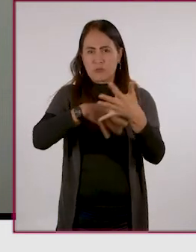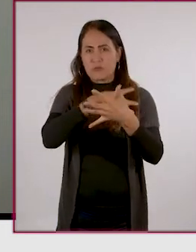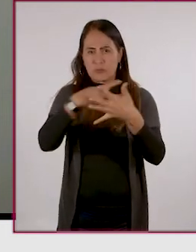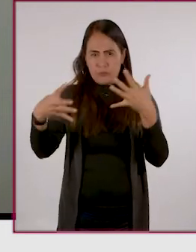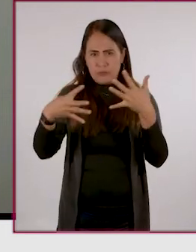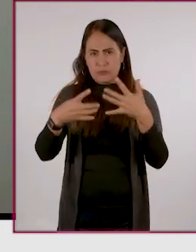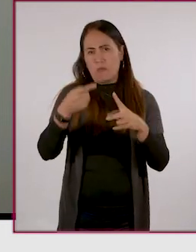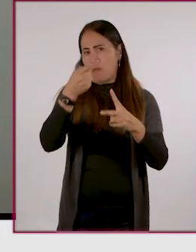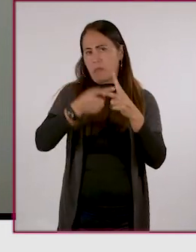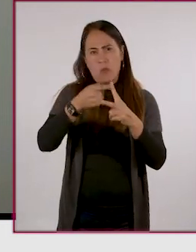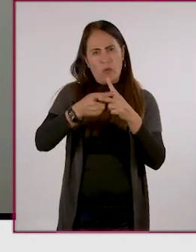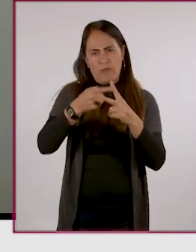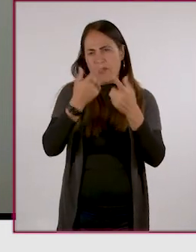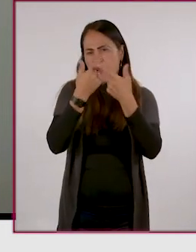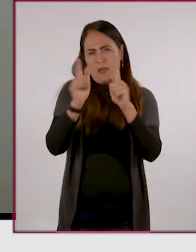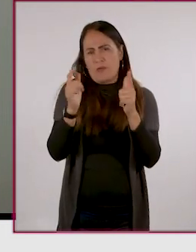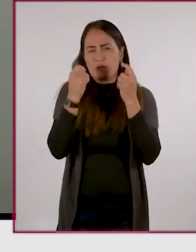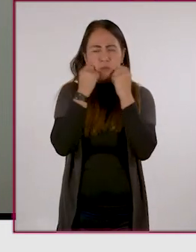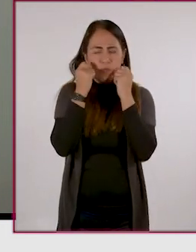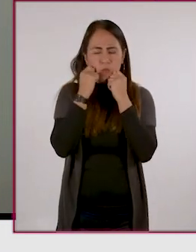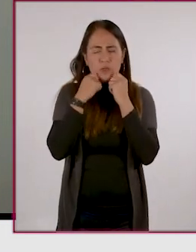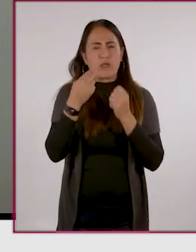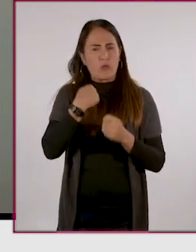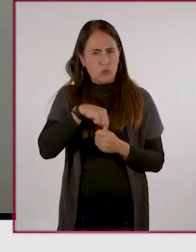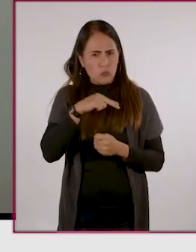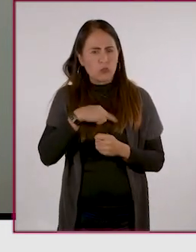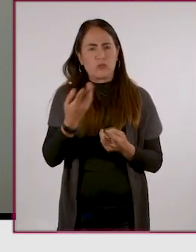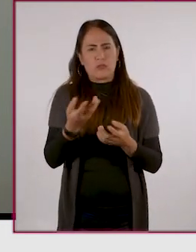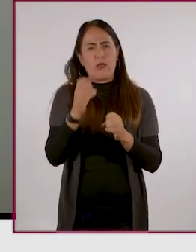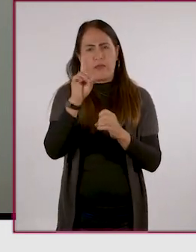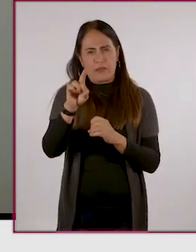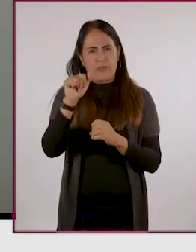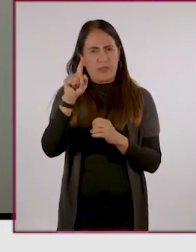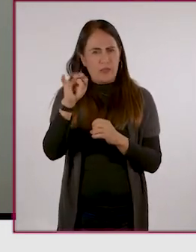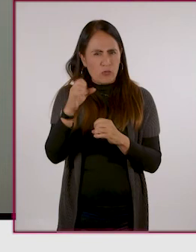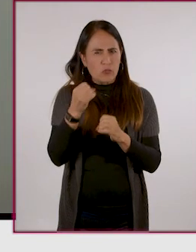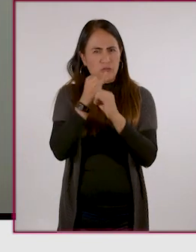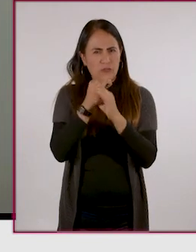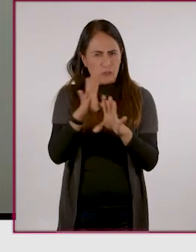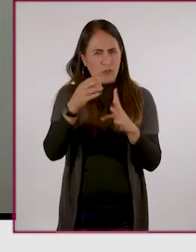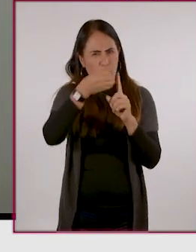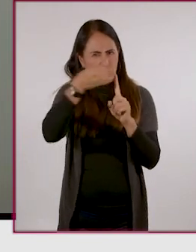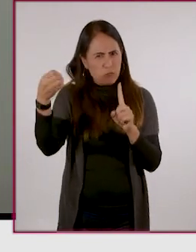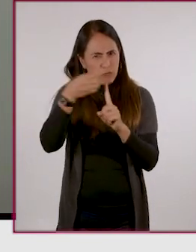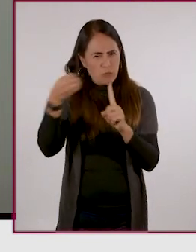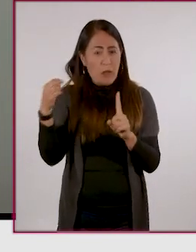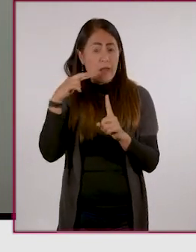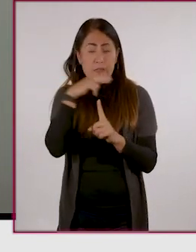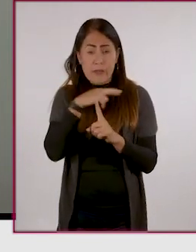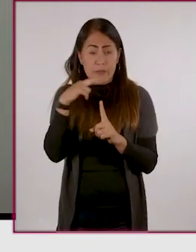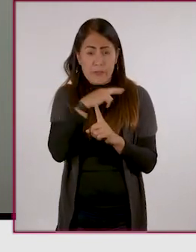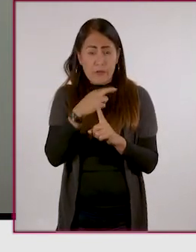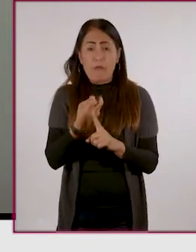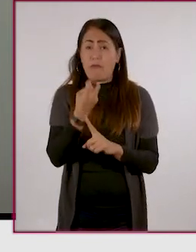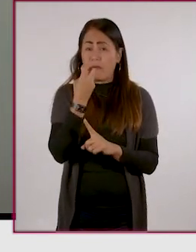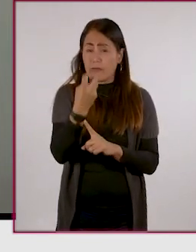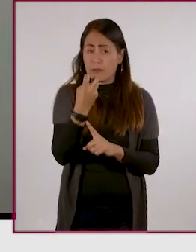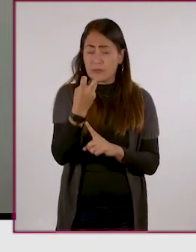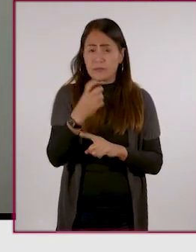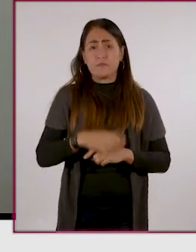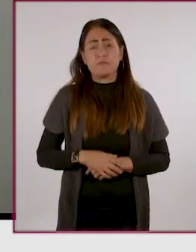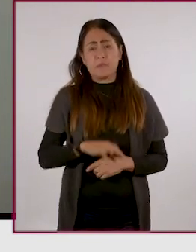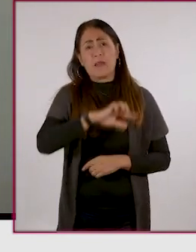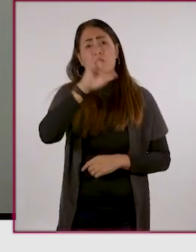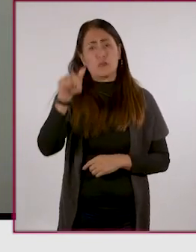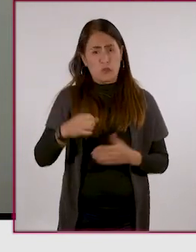usar cualquier tipo de software que nos permita organizar estos datos y analizarlos rápido, bueno, nos